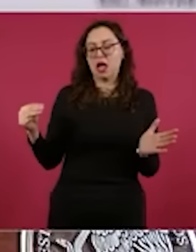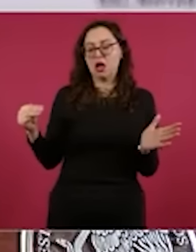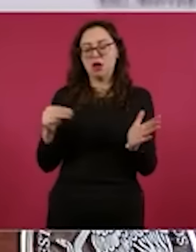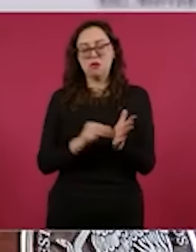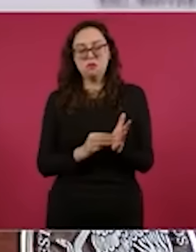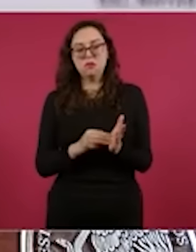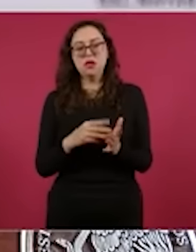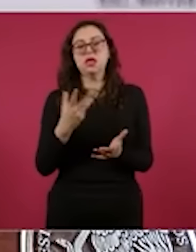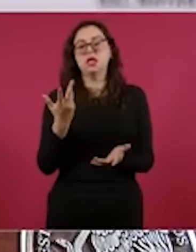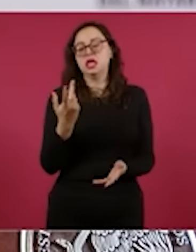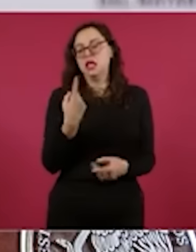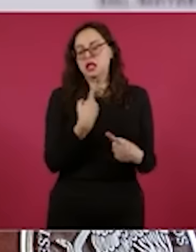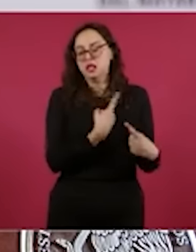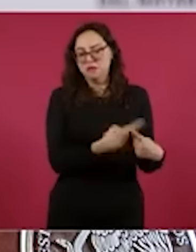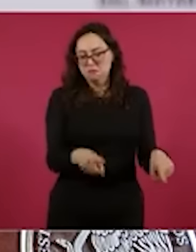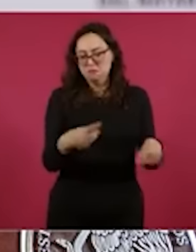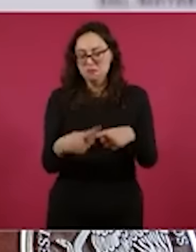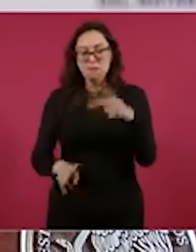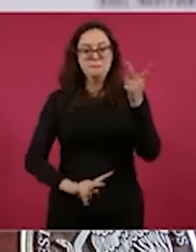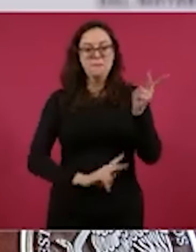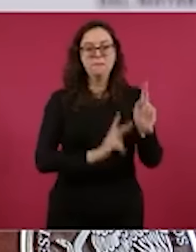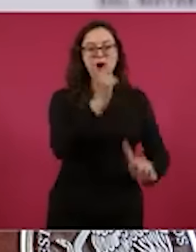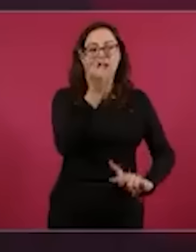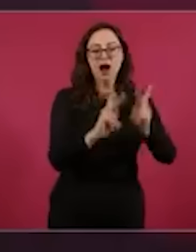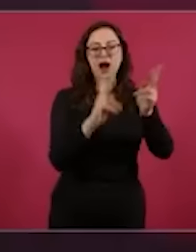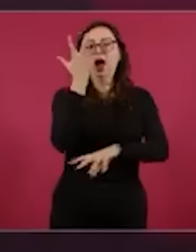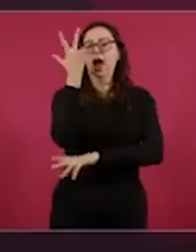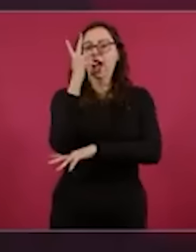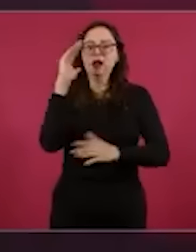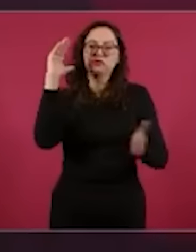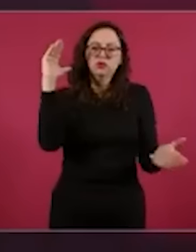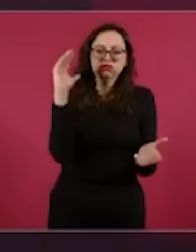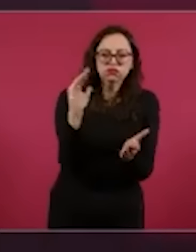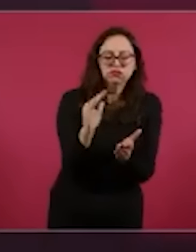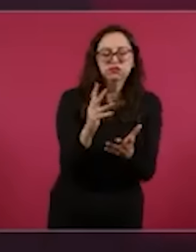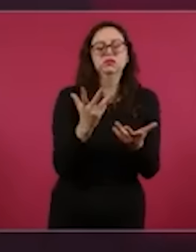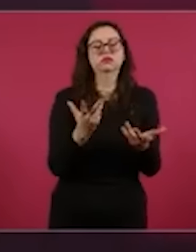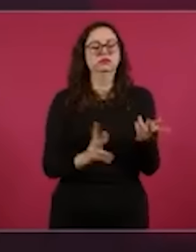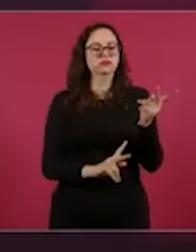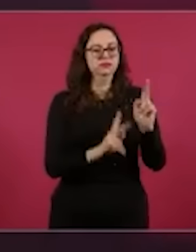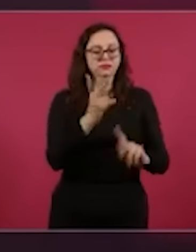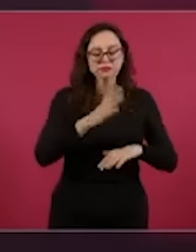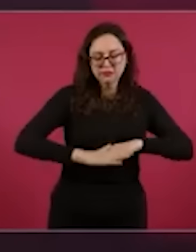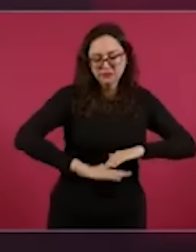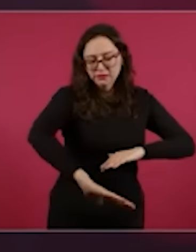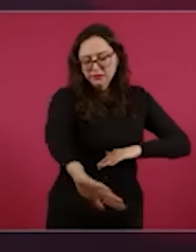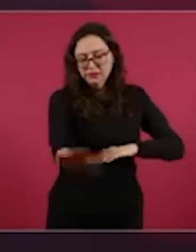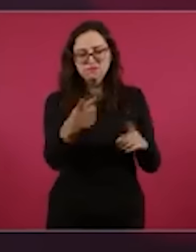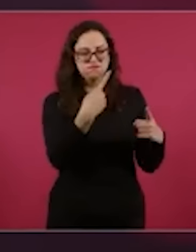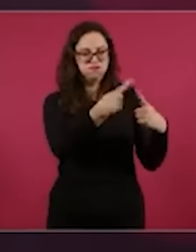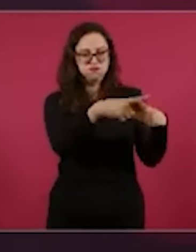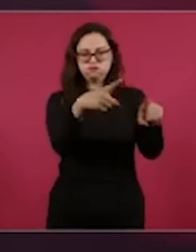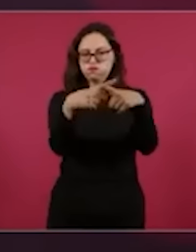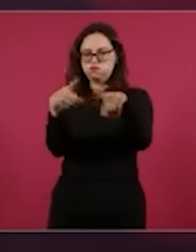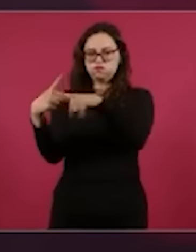de vegetales de diverso tipo, árboles, arbustos, hierbas, cubresuelos, entre